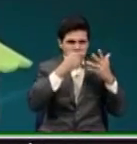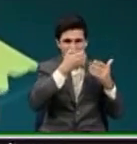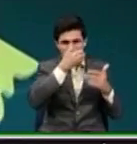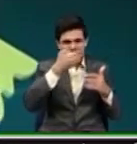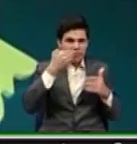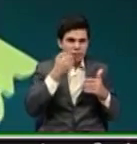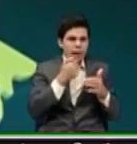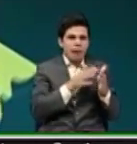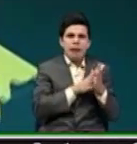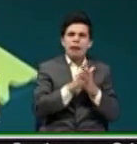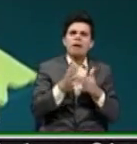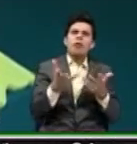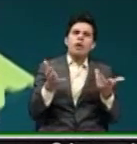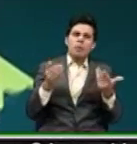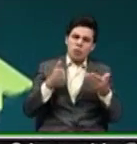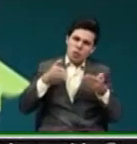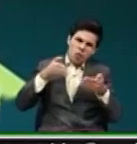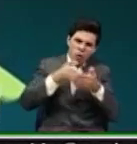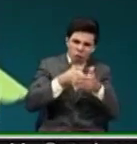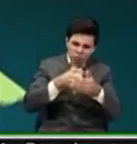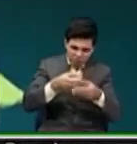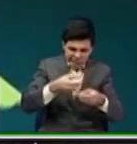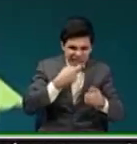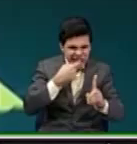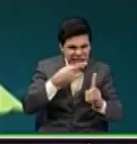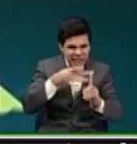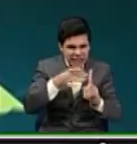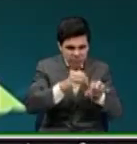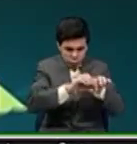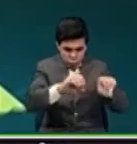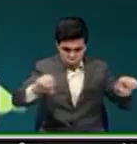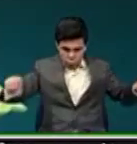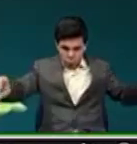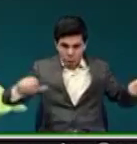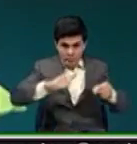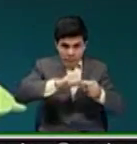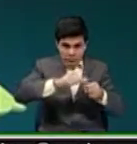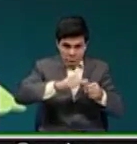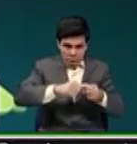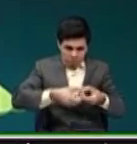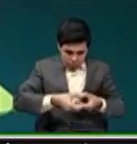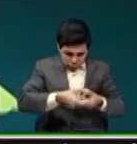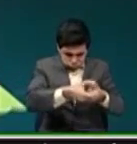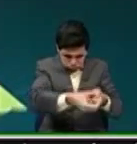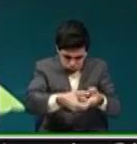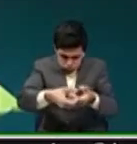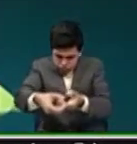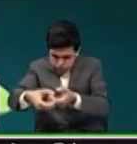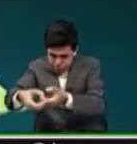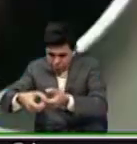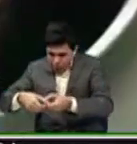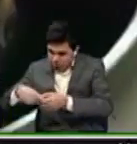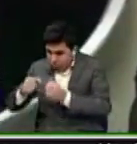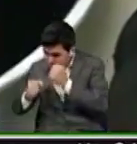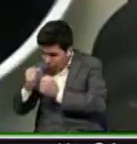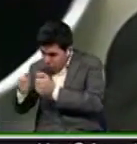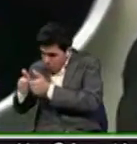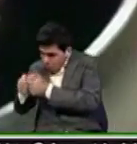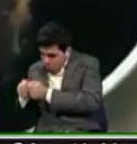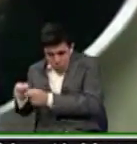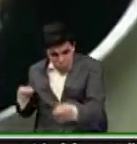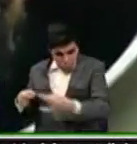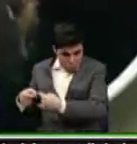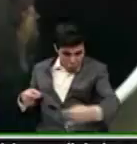FARC, dinamitaron 3 tramos del oleoducto Caño Limón Coveñas, donde aún se realizan acciones de reparación que permitan el restablecimiento del